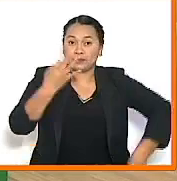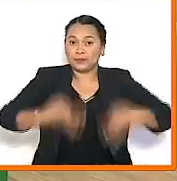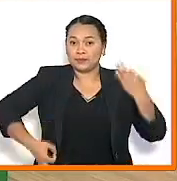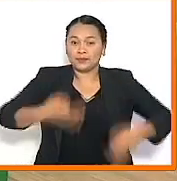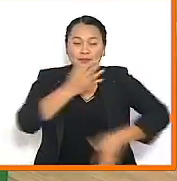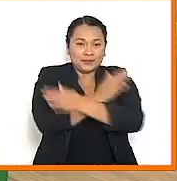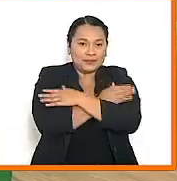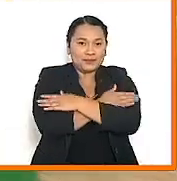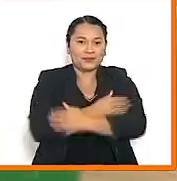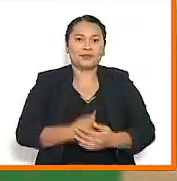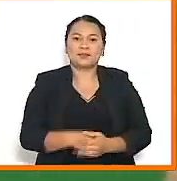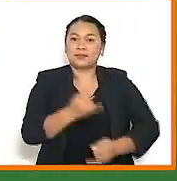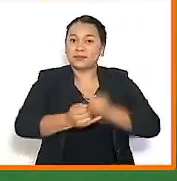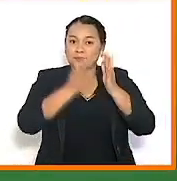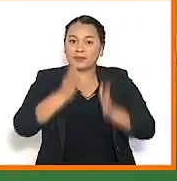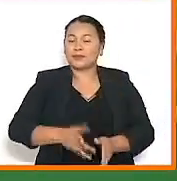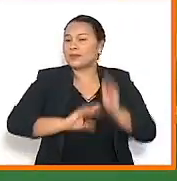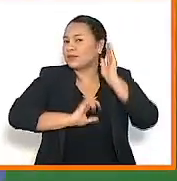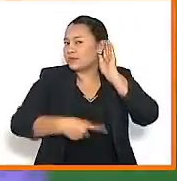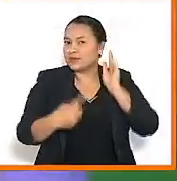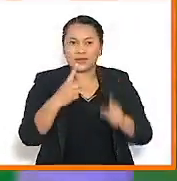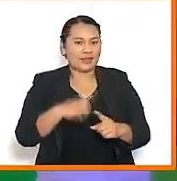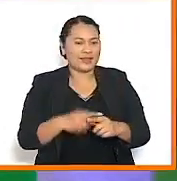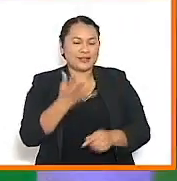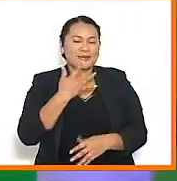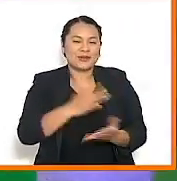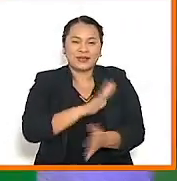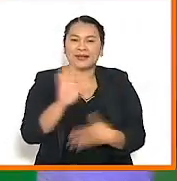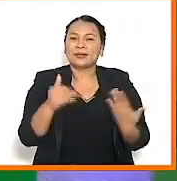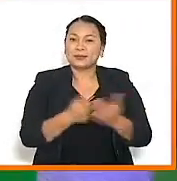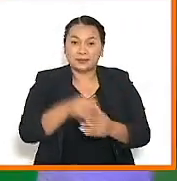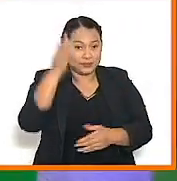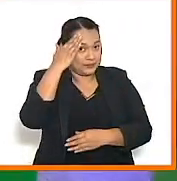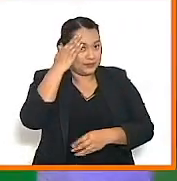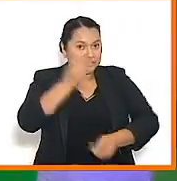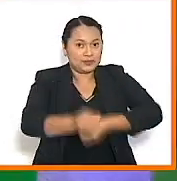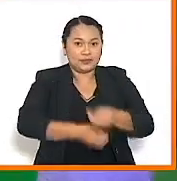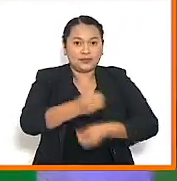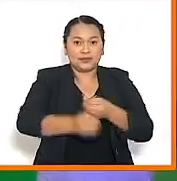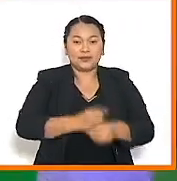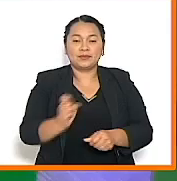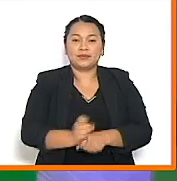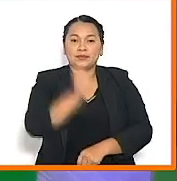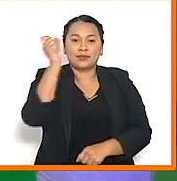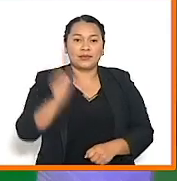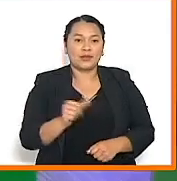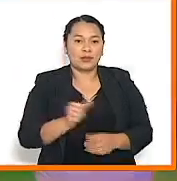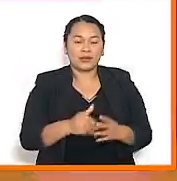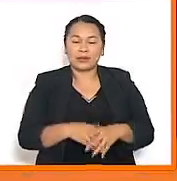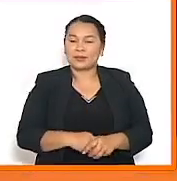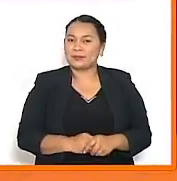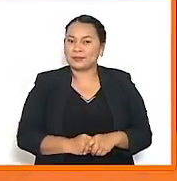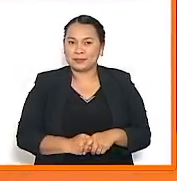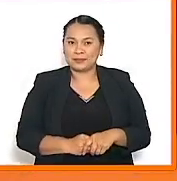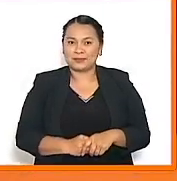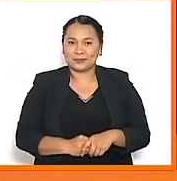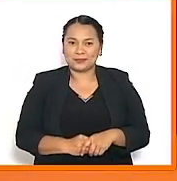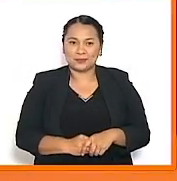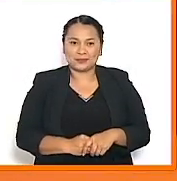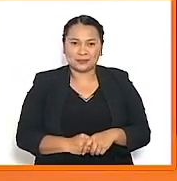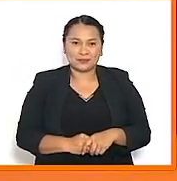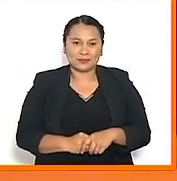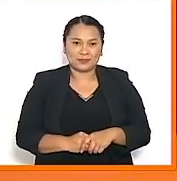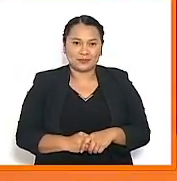Y si eres jugador para Multi X, te deseo suerte, porque vamos a conocer cuál es la esfera afortunada para esta hermosa noche.